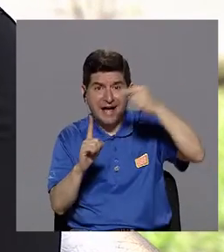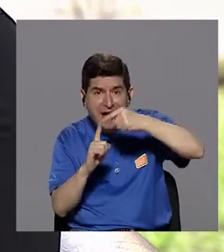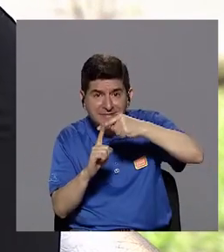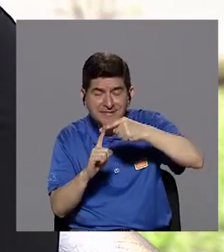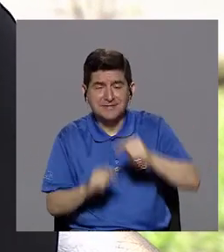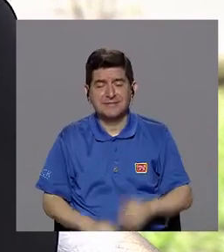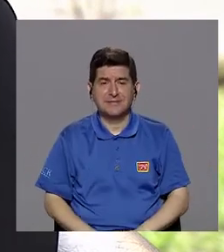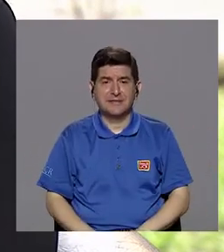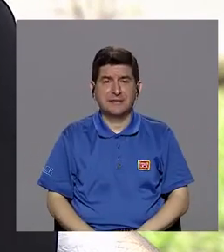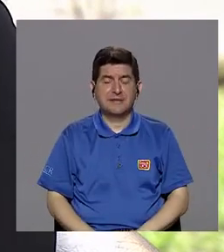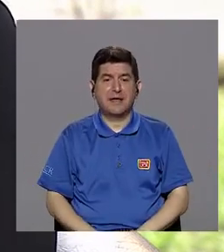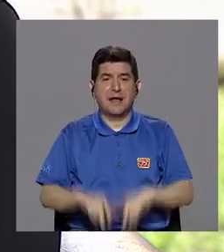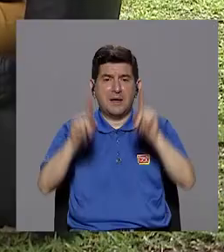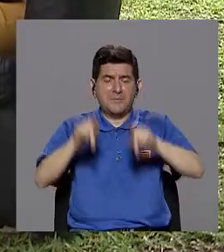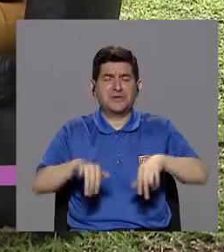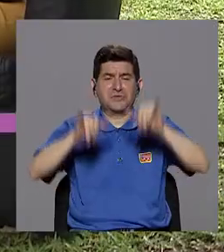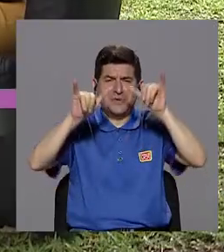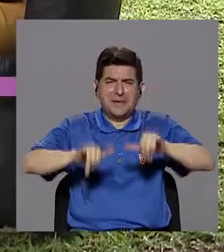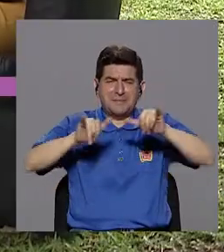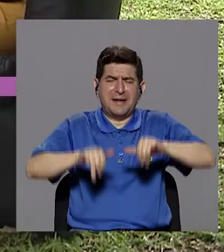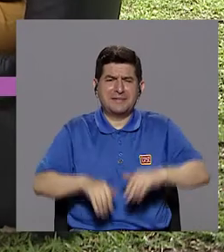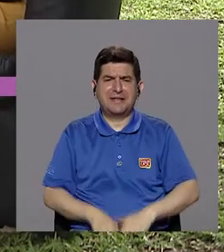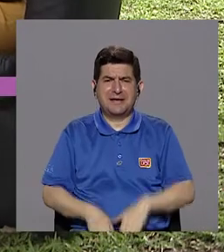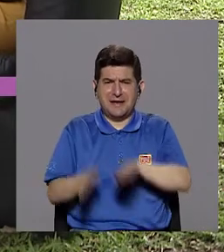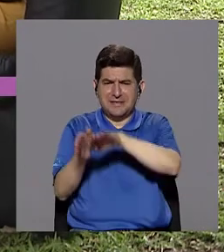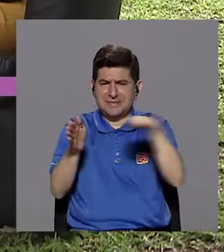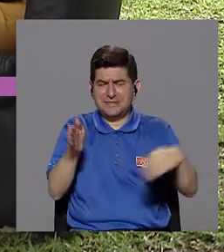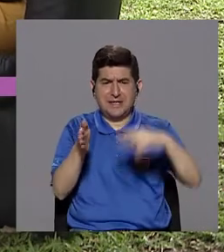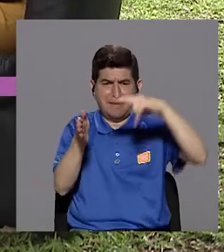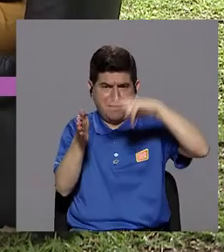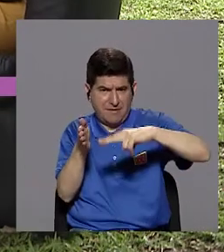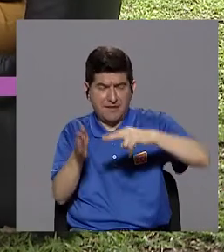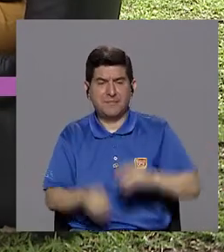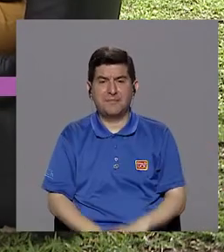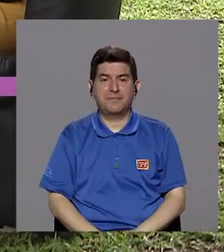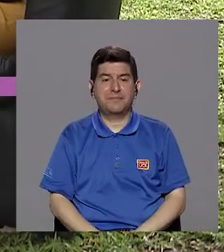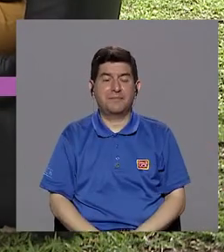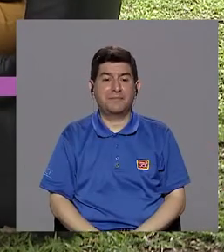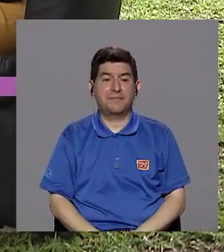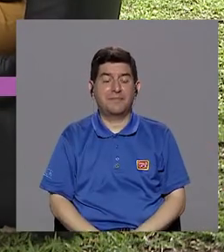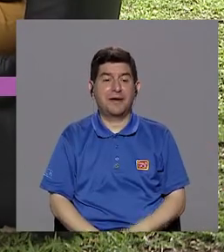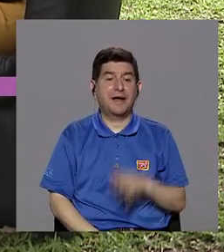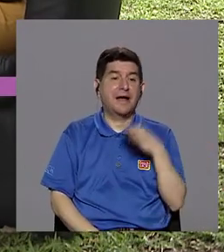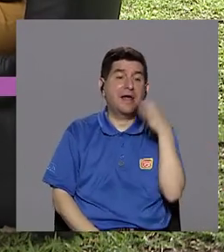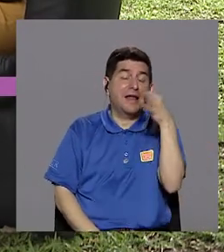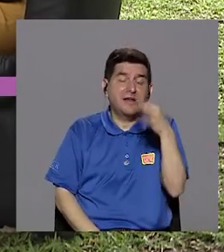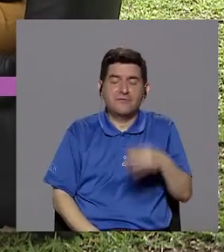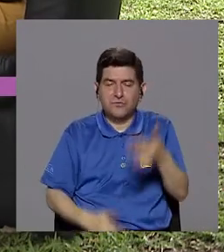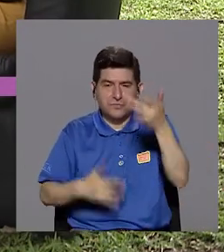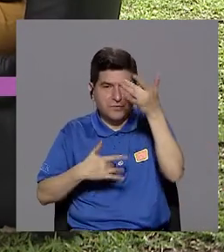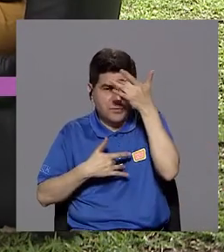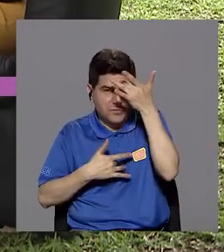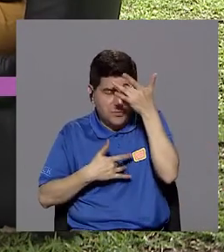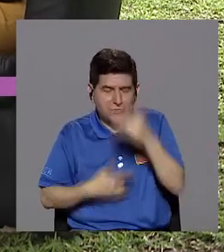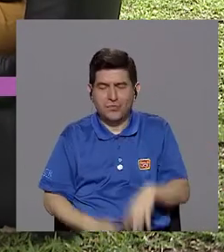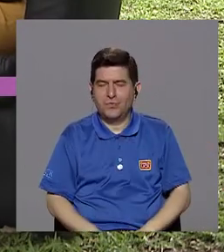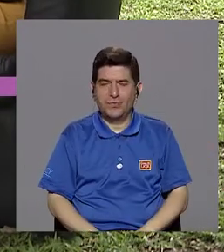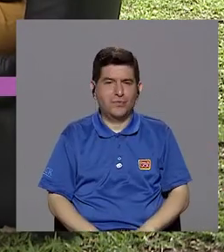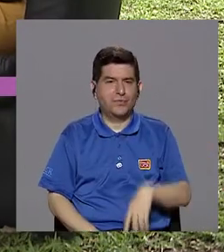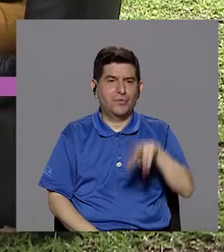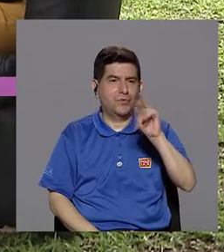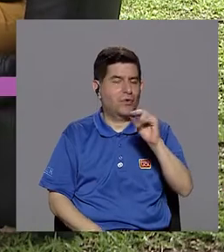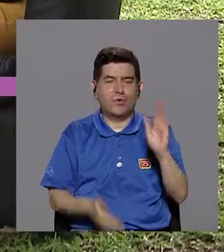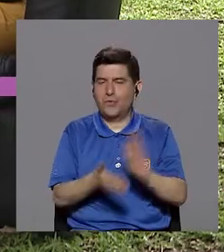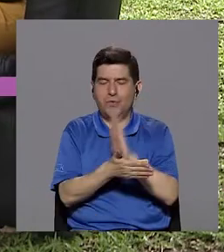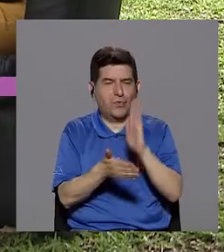de, por ejemplo, encamamiento. El pronóstico de la enfermedad no dice o